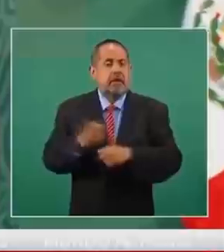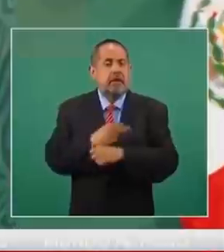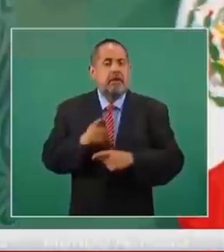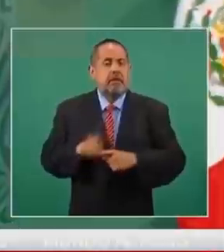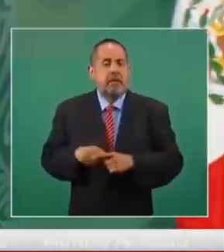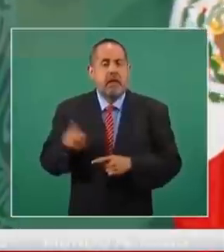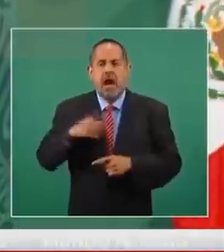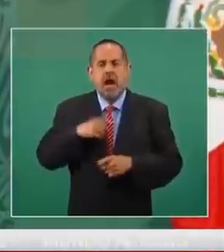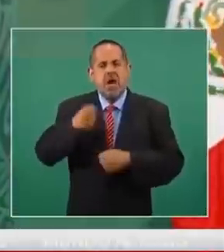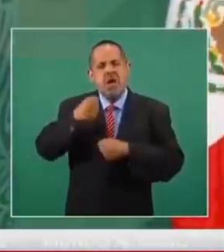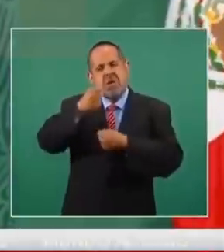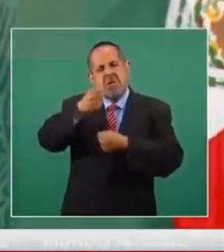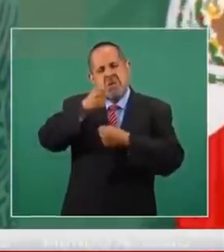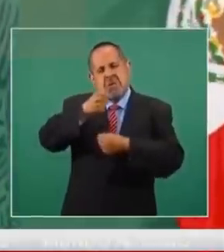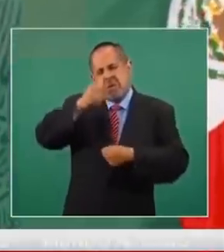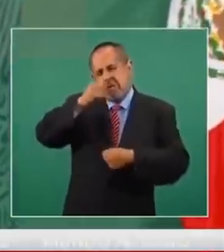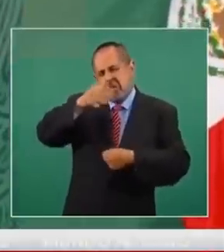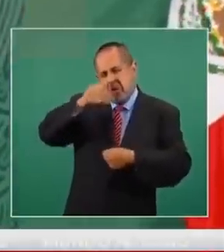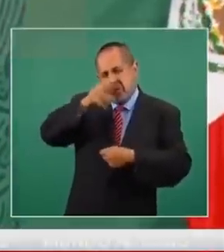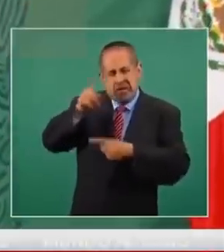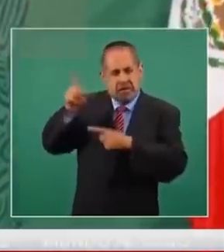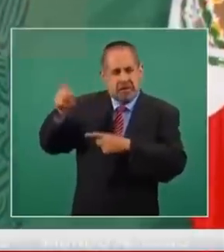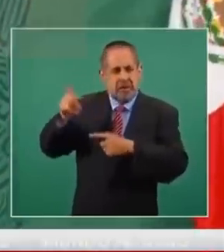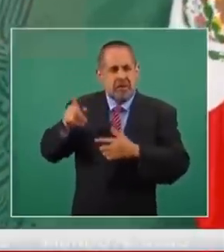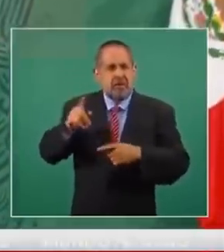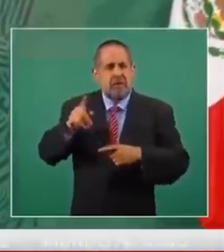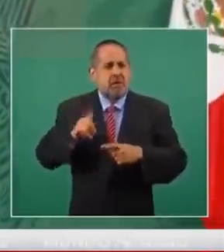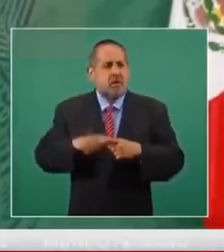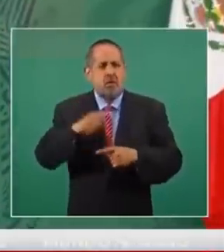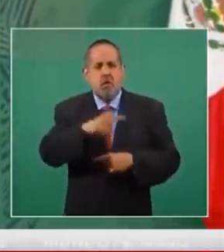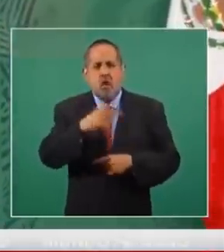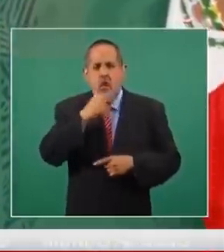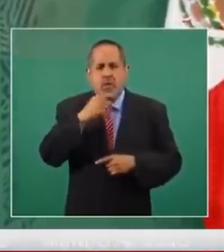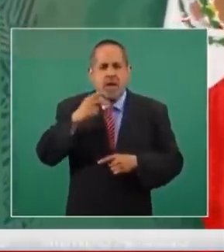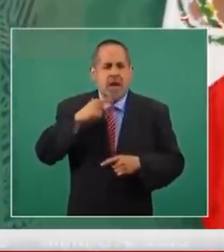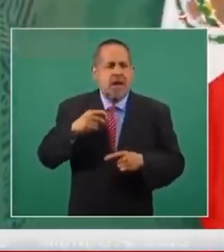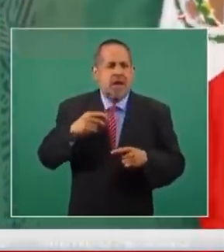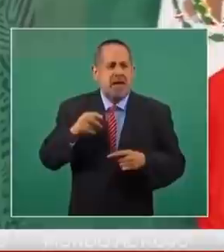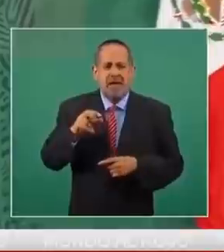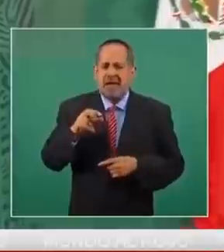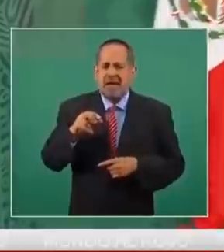hay una protesta porque un rapero,